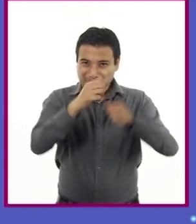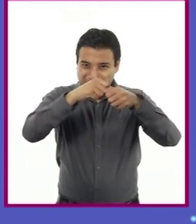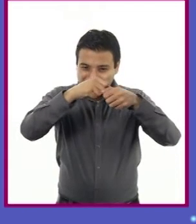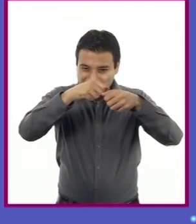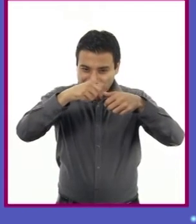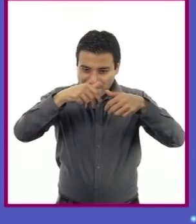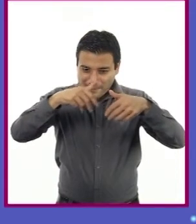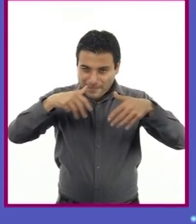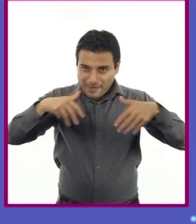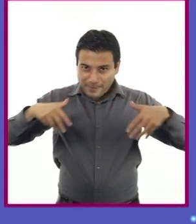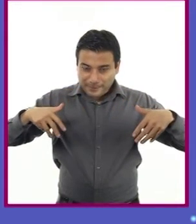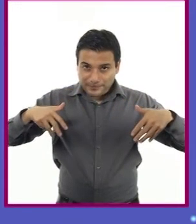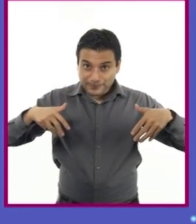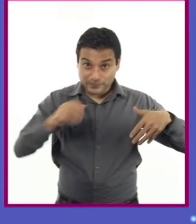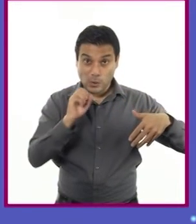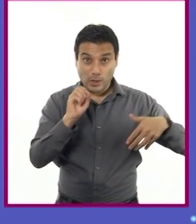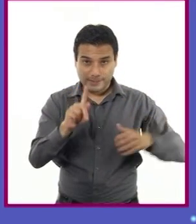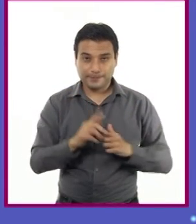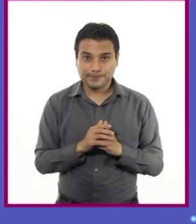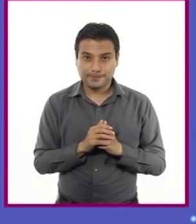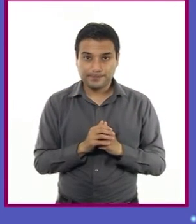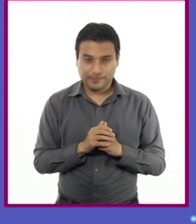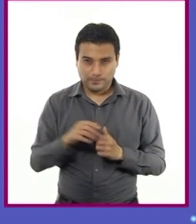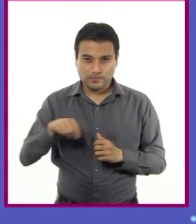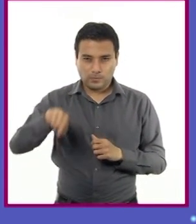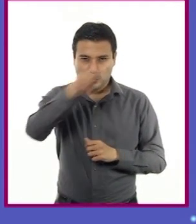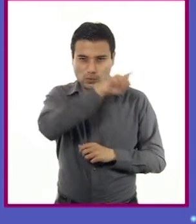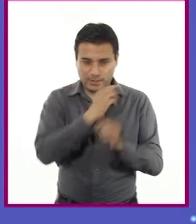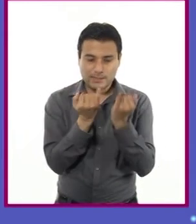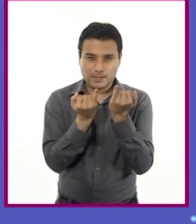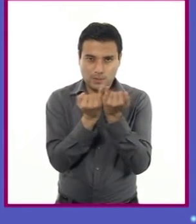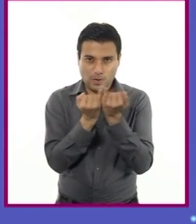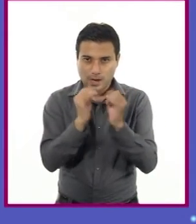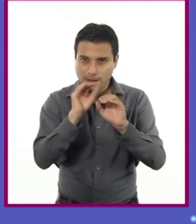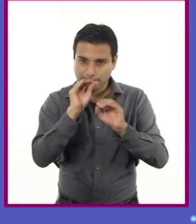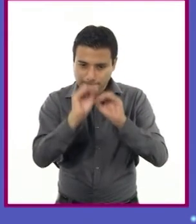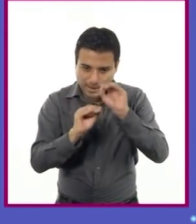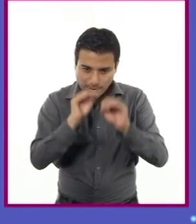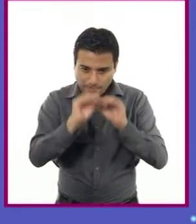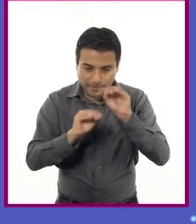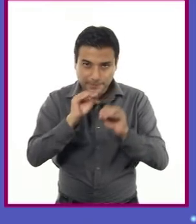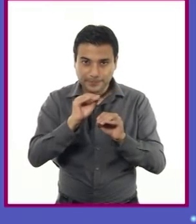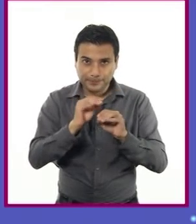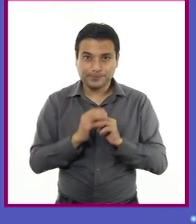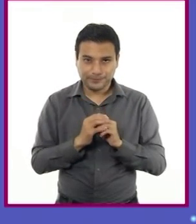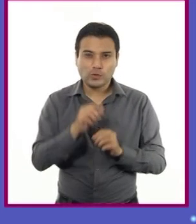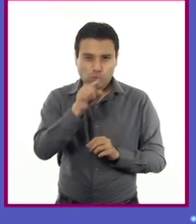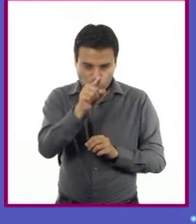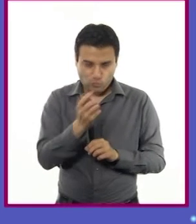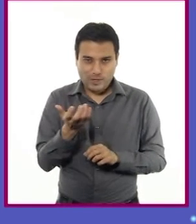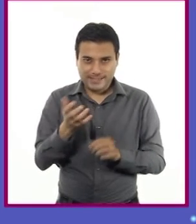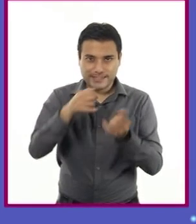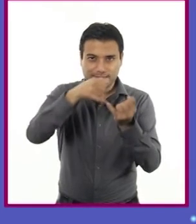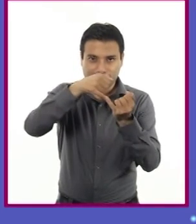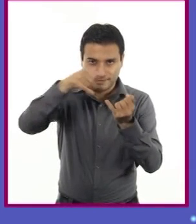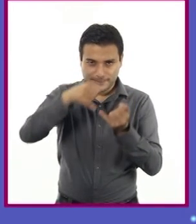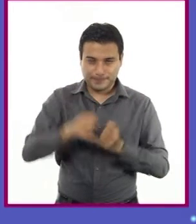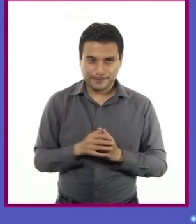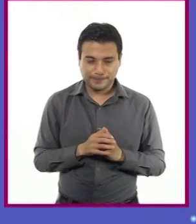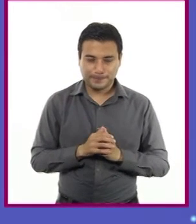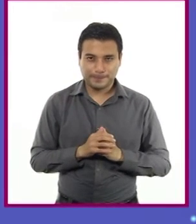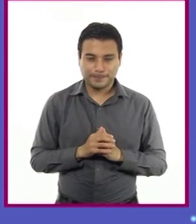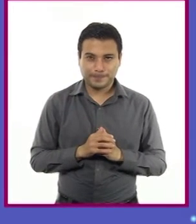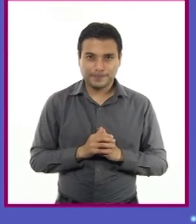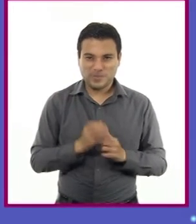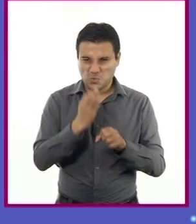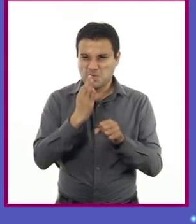unos momentos para que todos vayamos avanzando al mismo ritmo. Mientras trazan sus líneas, aprovecho para